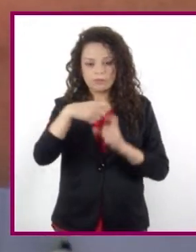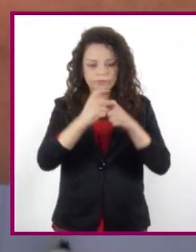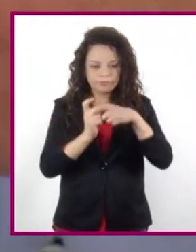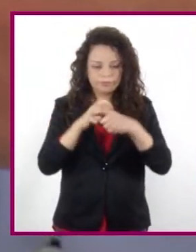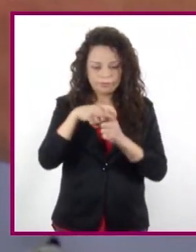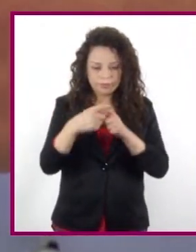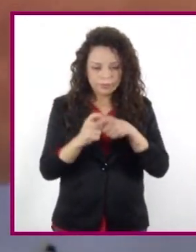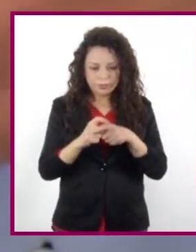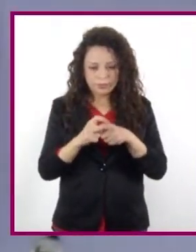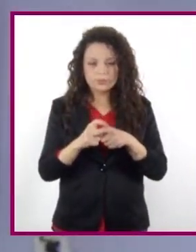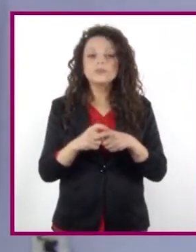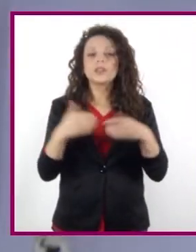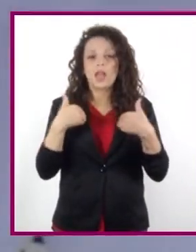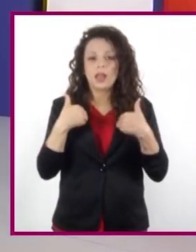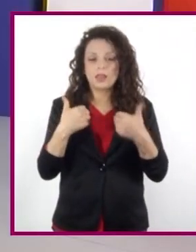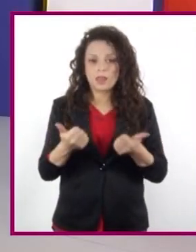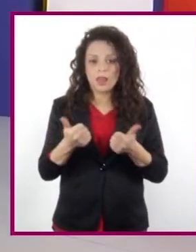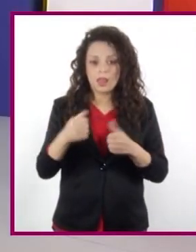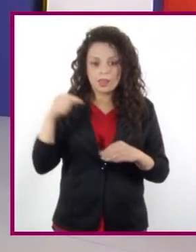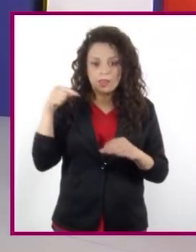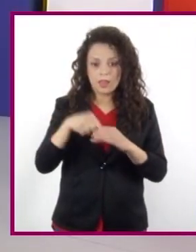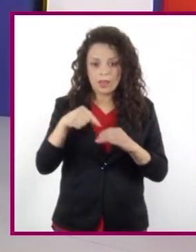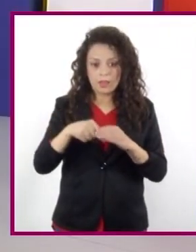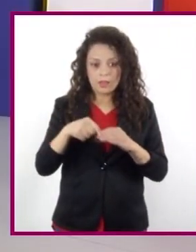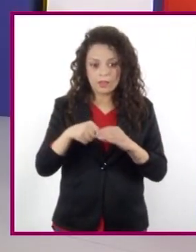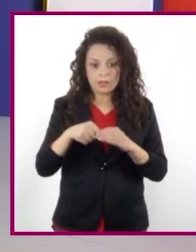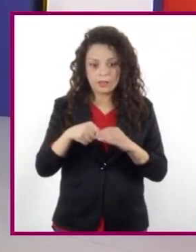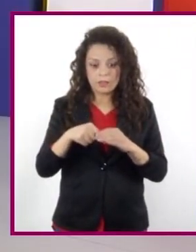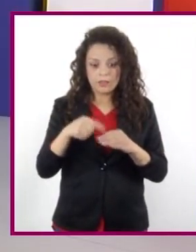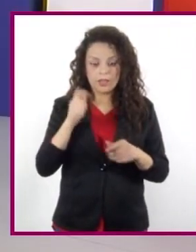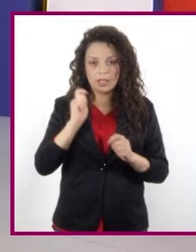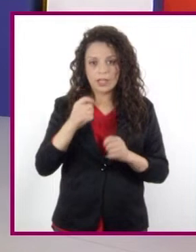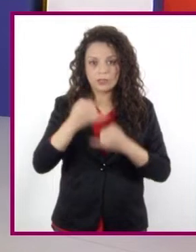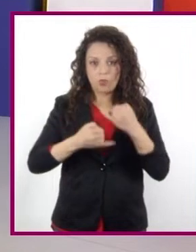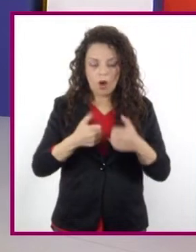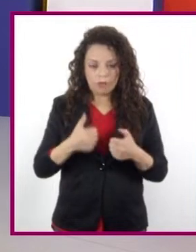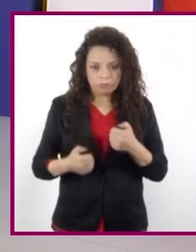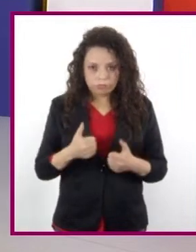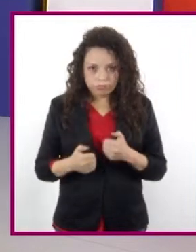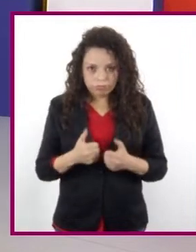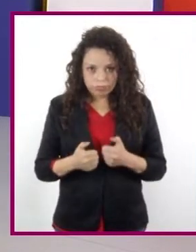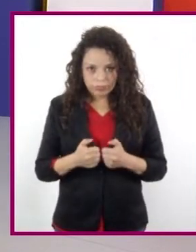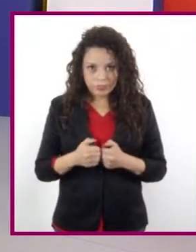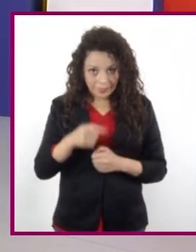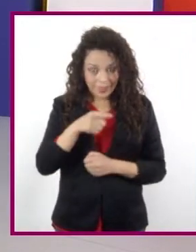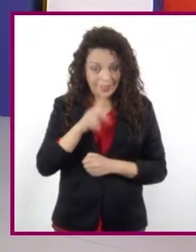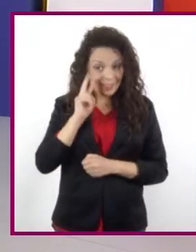interprete en la computadora o bueno, en la parte del videojuego. ¿Se dan cuenta?